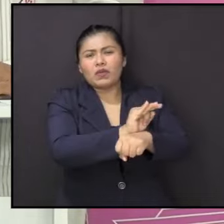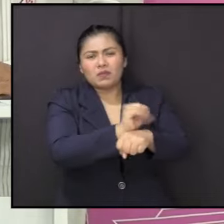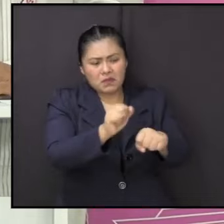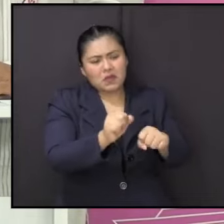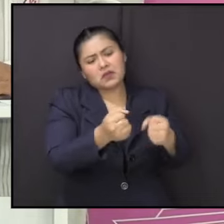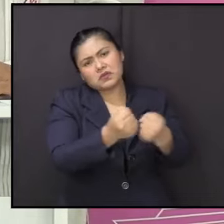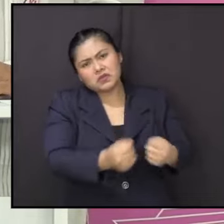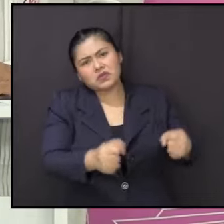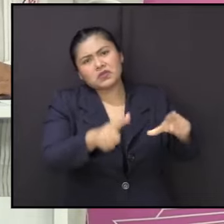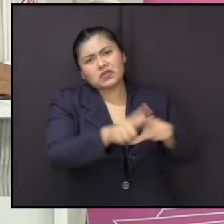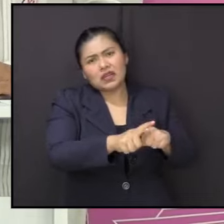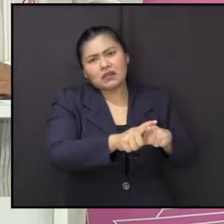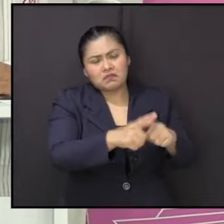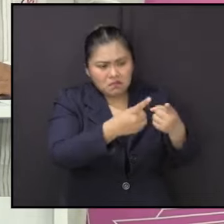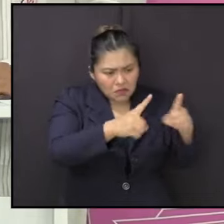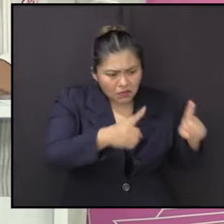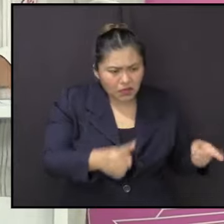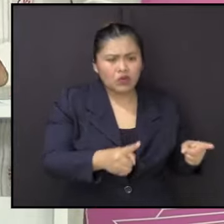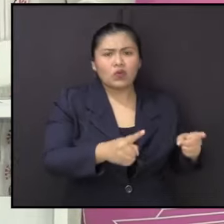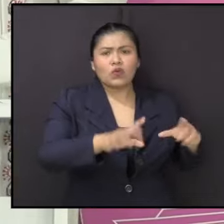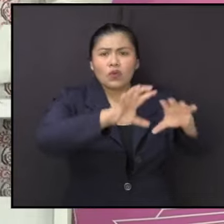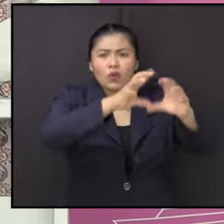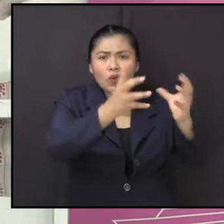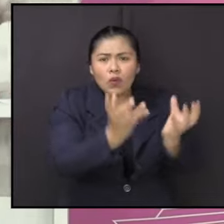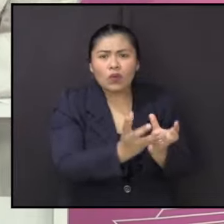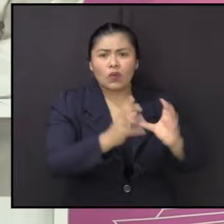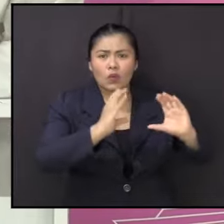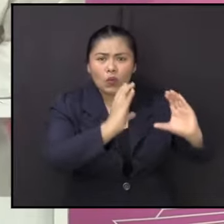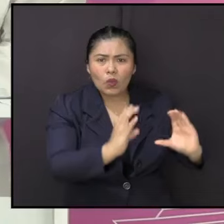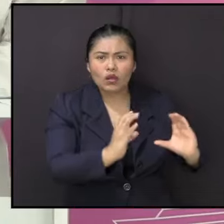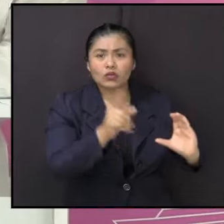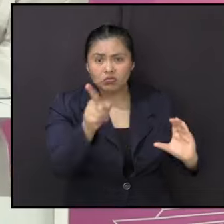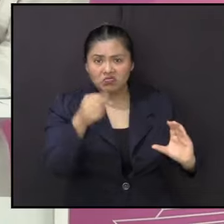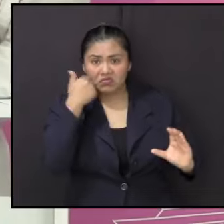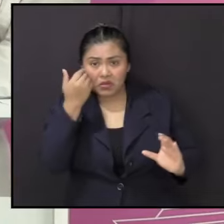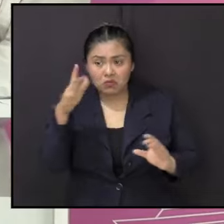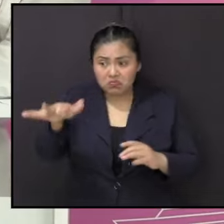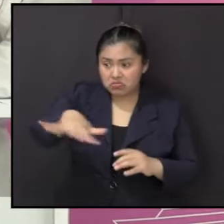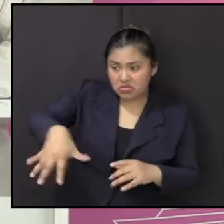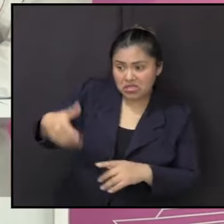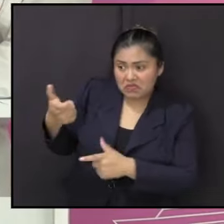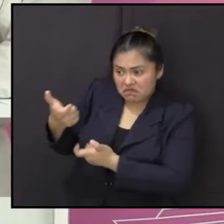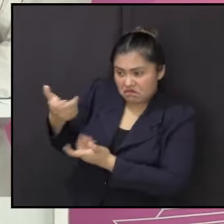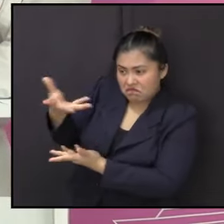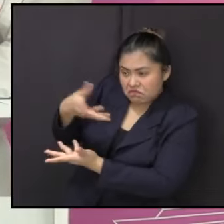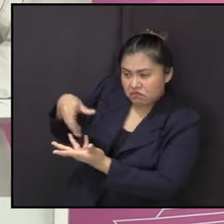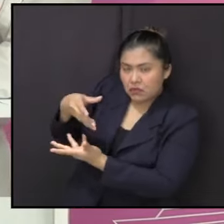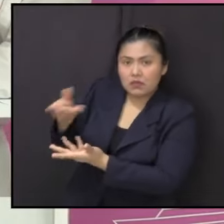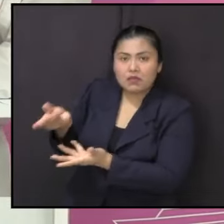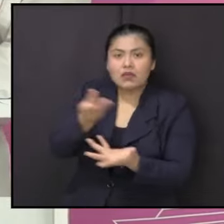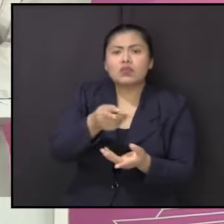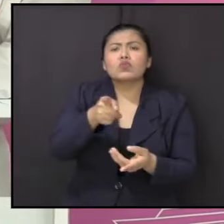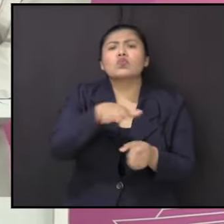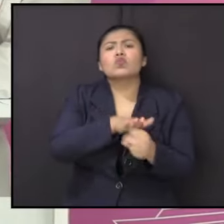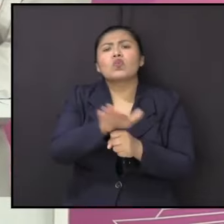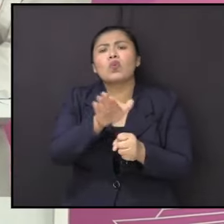social. La pregunta sería: ¿en qué instituciones sería el tema de la gestión? ¿Cuáles ocuparía para